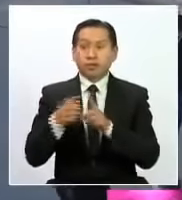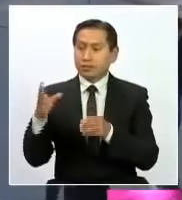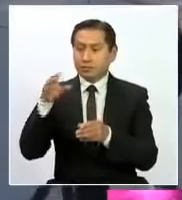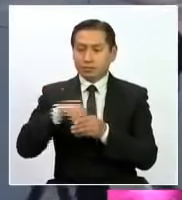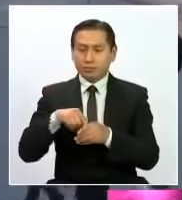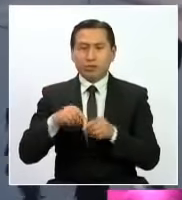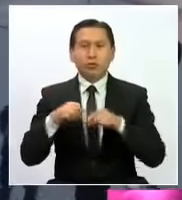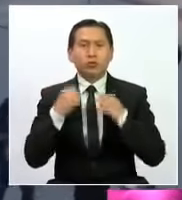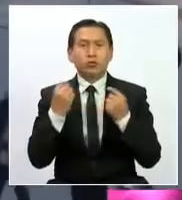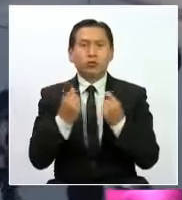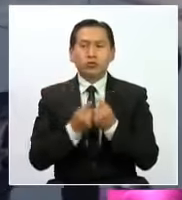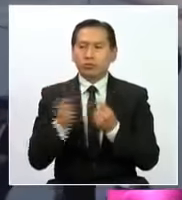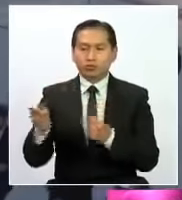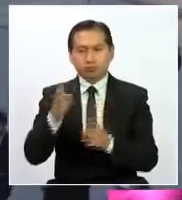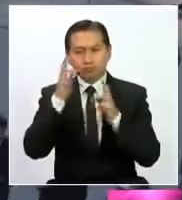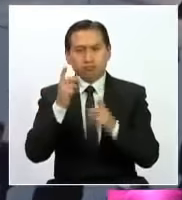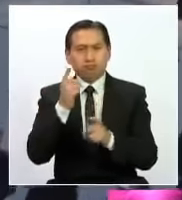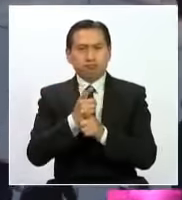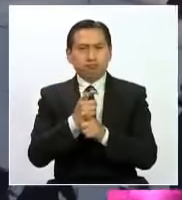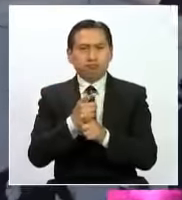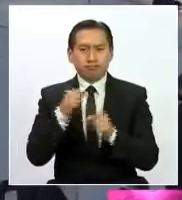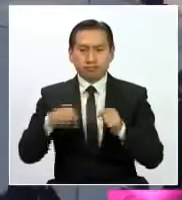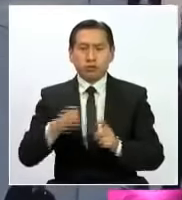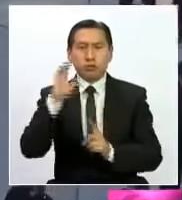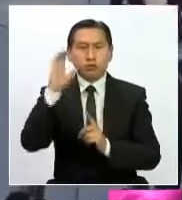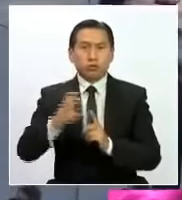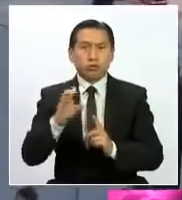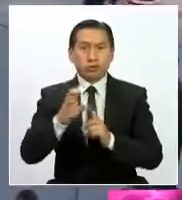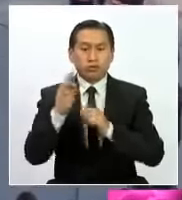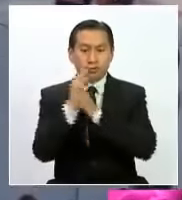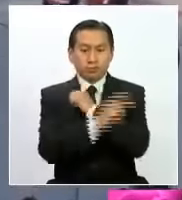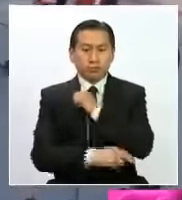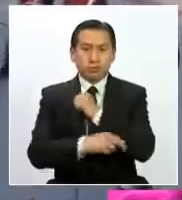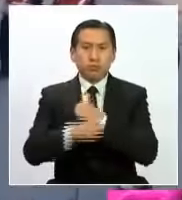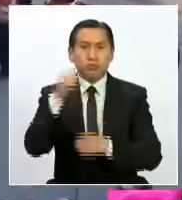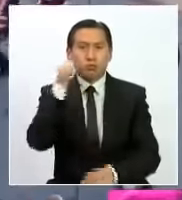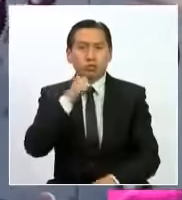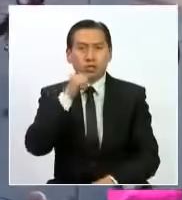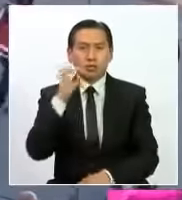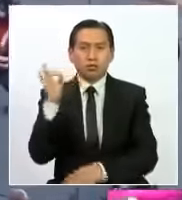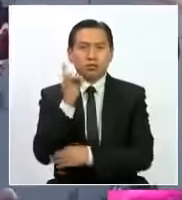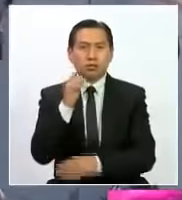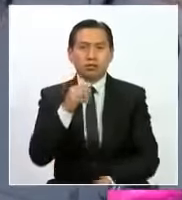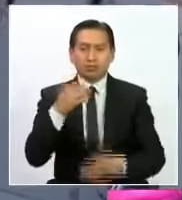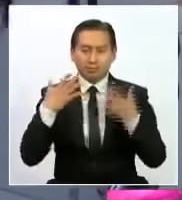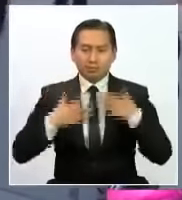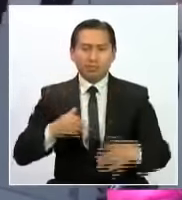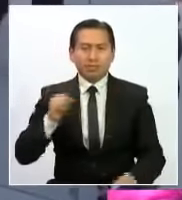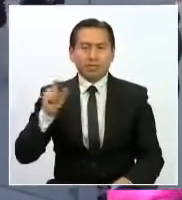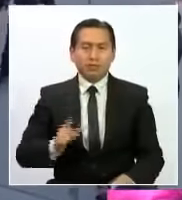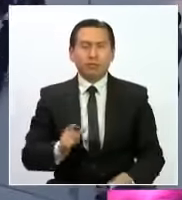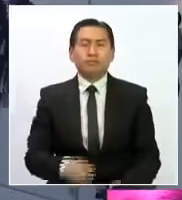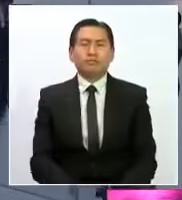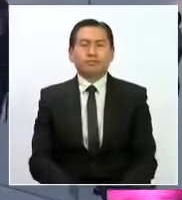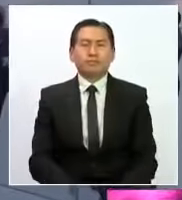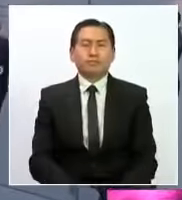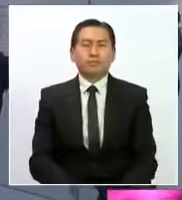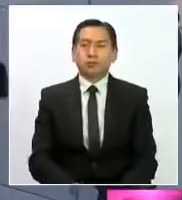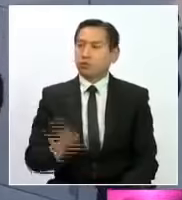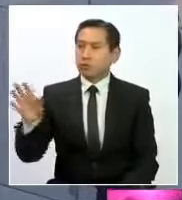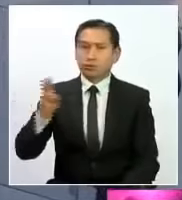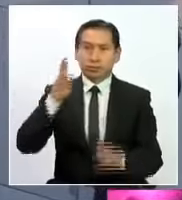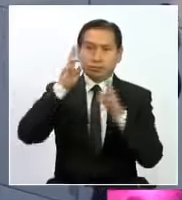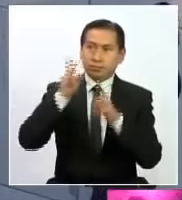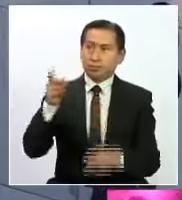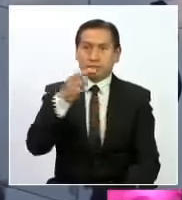organizadora ceremonial y protocolo de la Confederación Nacional de Mujeres de Bolivia, Bartolina Sirsa. Su Majestad acaba de pasar